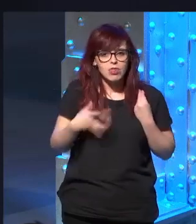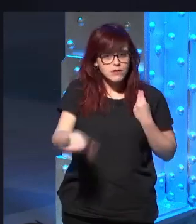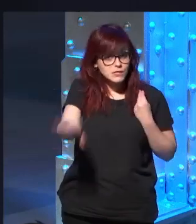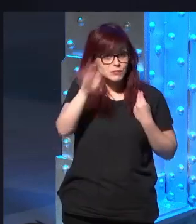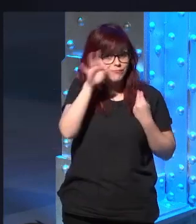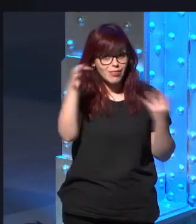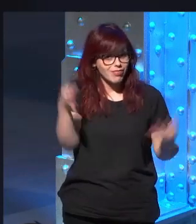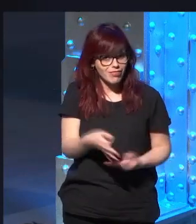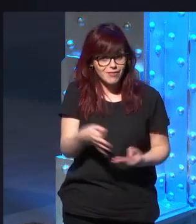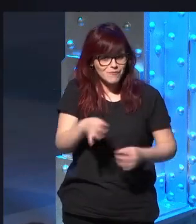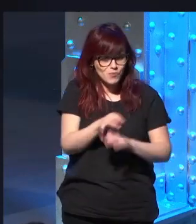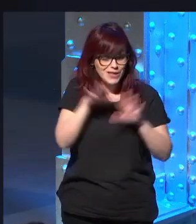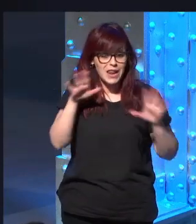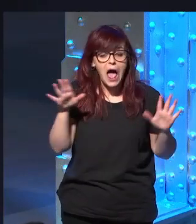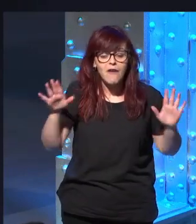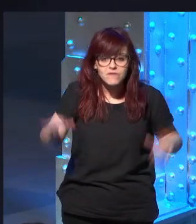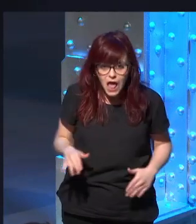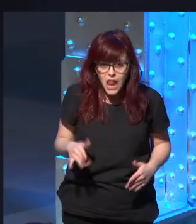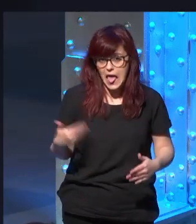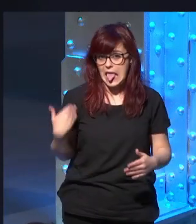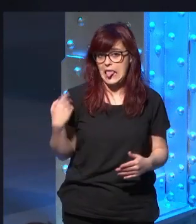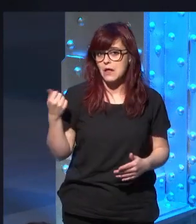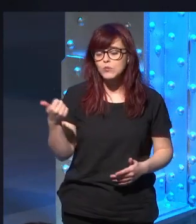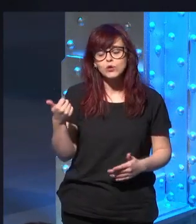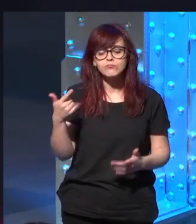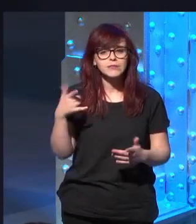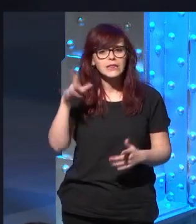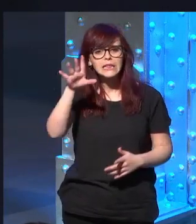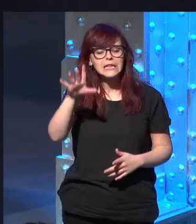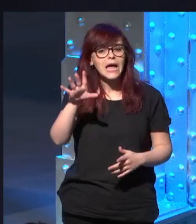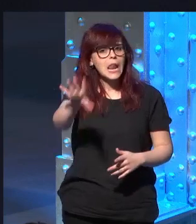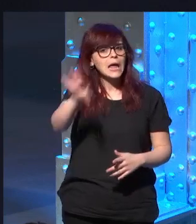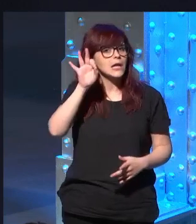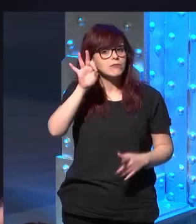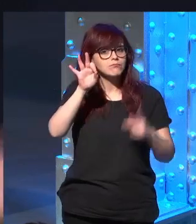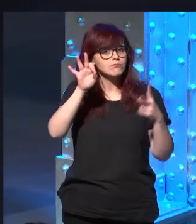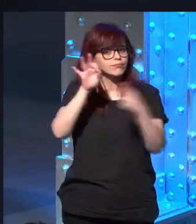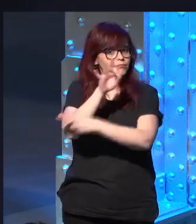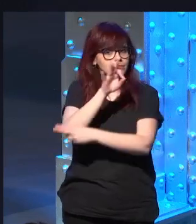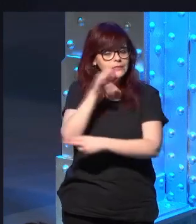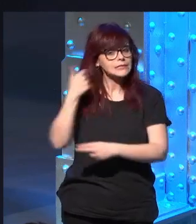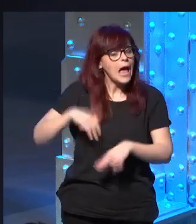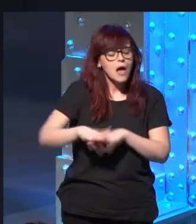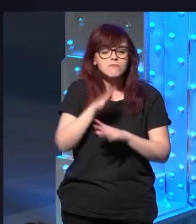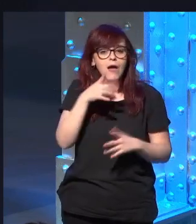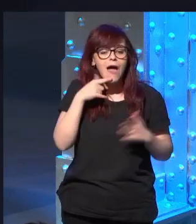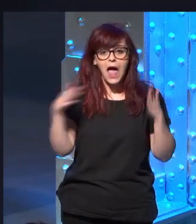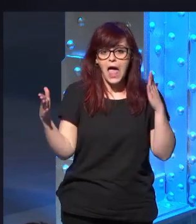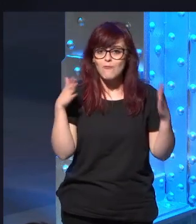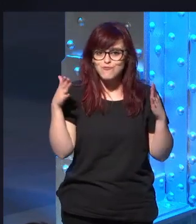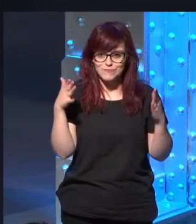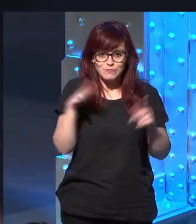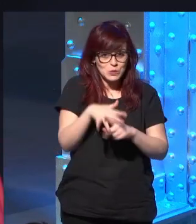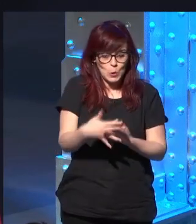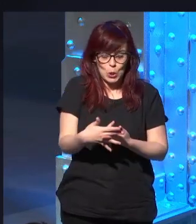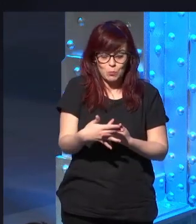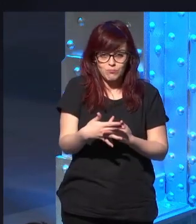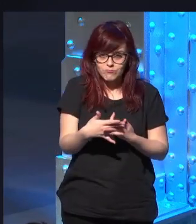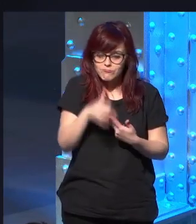claramente. Y bueno, hace poco he decidido que no voy a elegir, que me voy a quedar siempre en esta tensión,